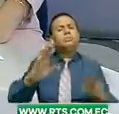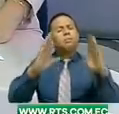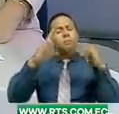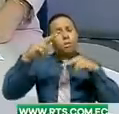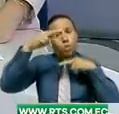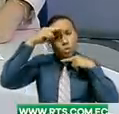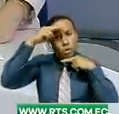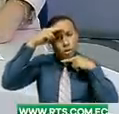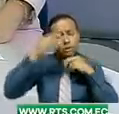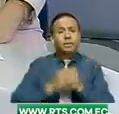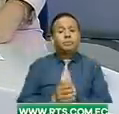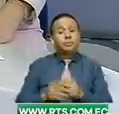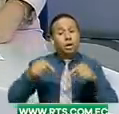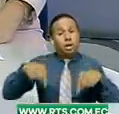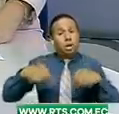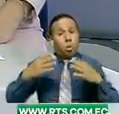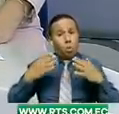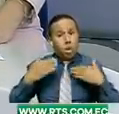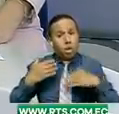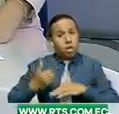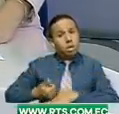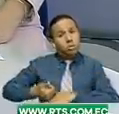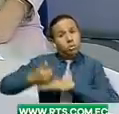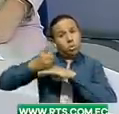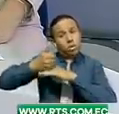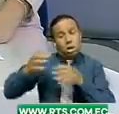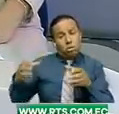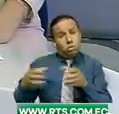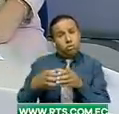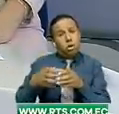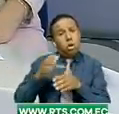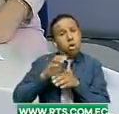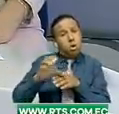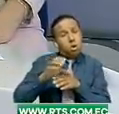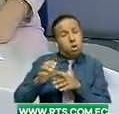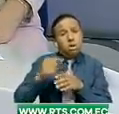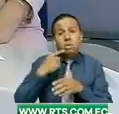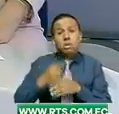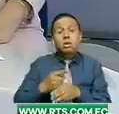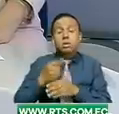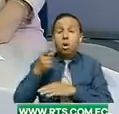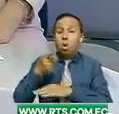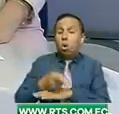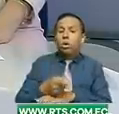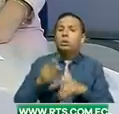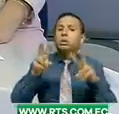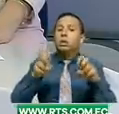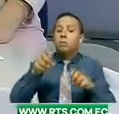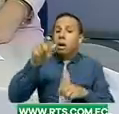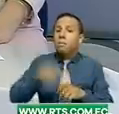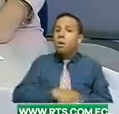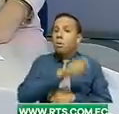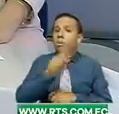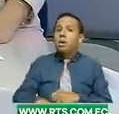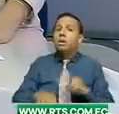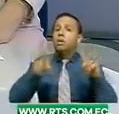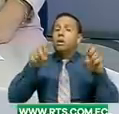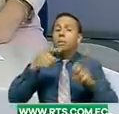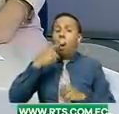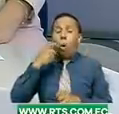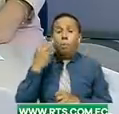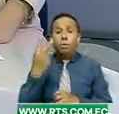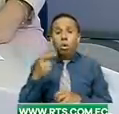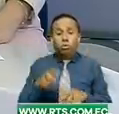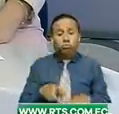el Consejo Cantonal de Guayaquil aprobará la ordenanza que prohíbe la circulación de dos personas en una moto durante 24